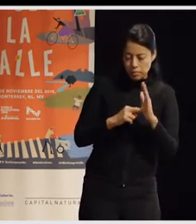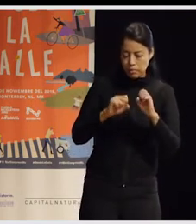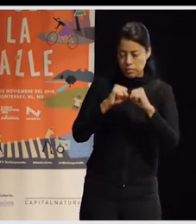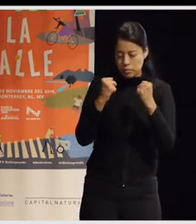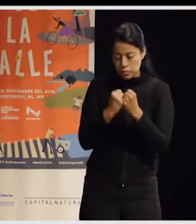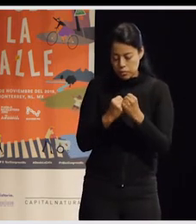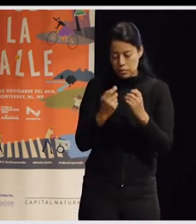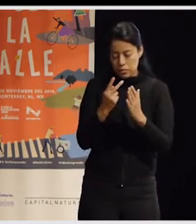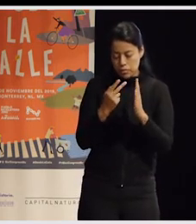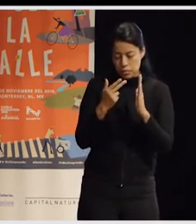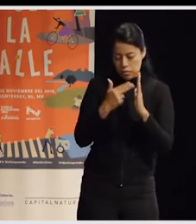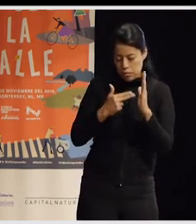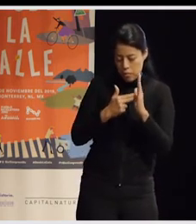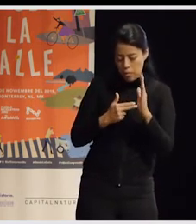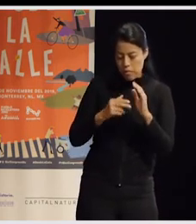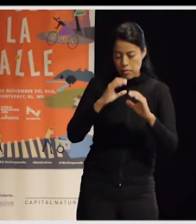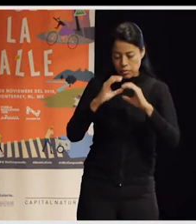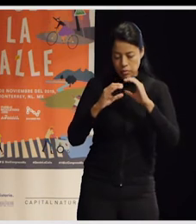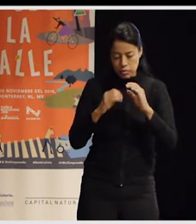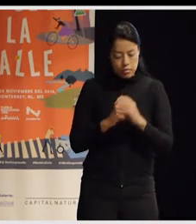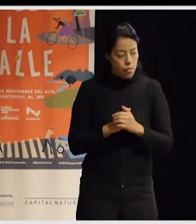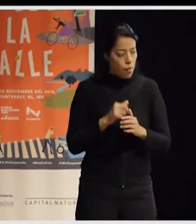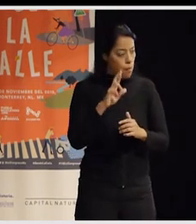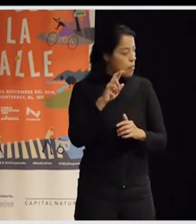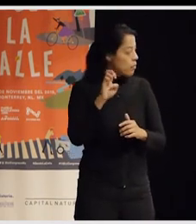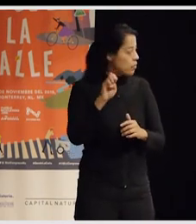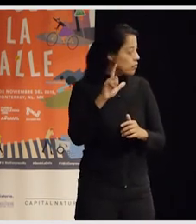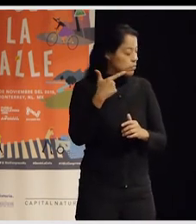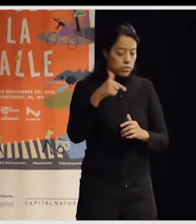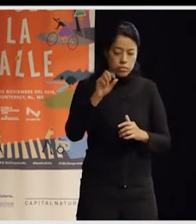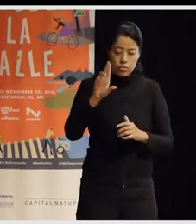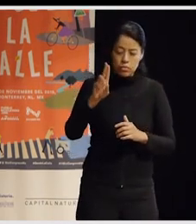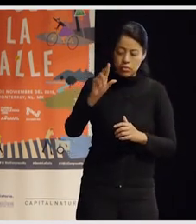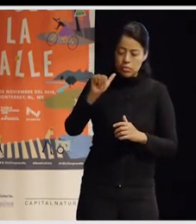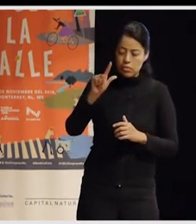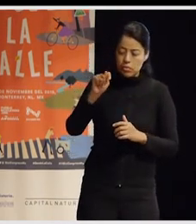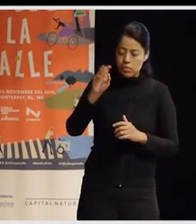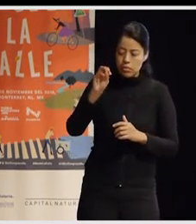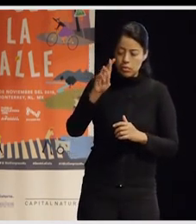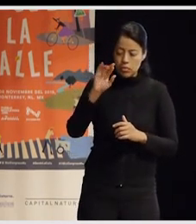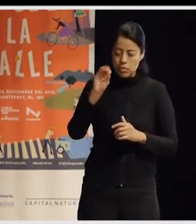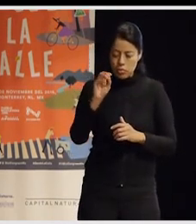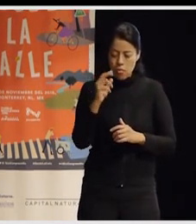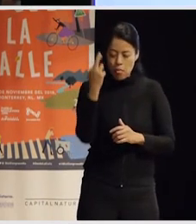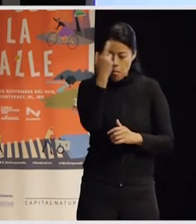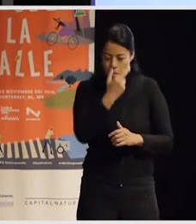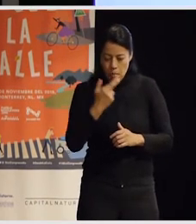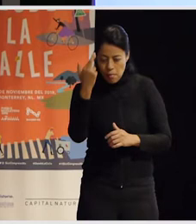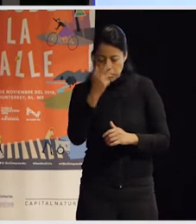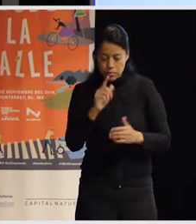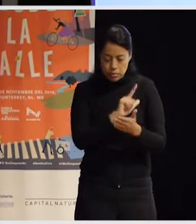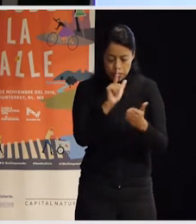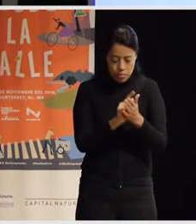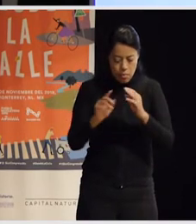siguiente en el regulatorio era muy importante como estamos promoviendo una política pública pues evaluar la ley de movilidad la ley de